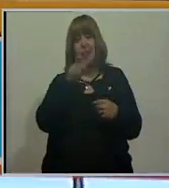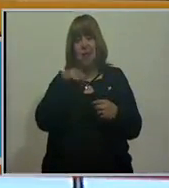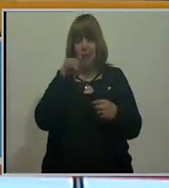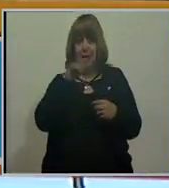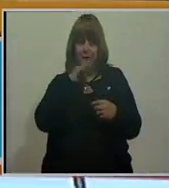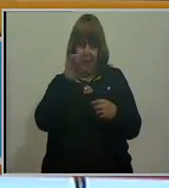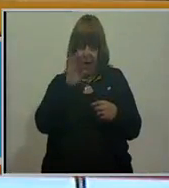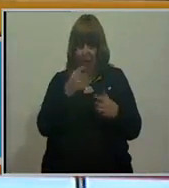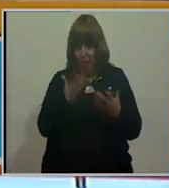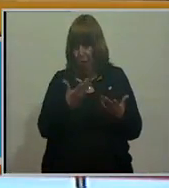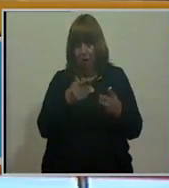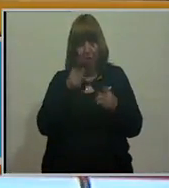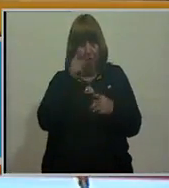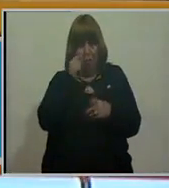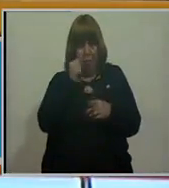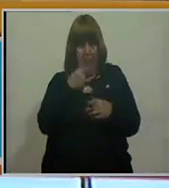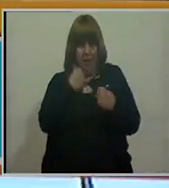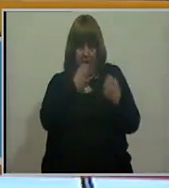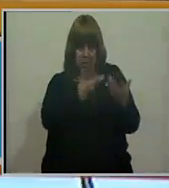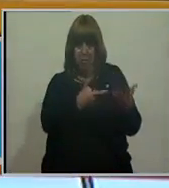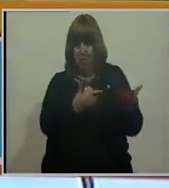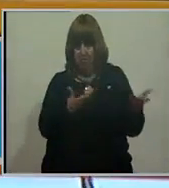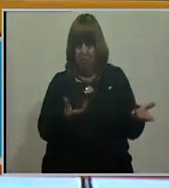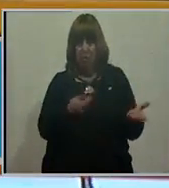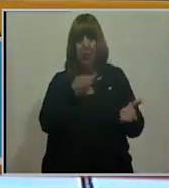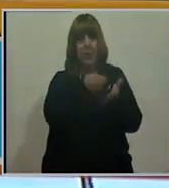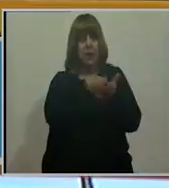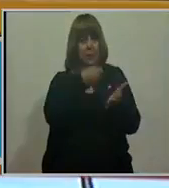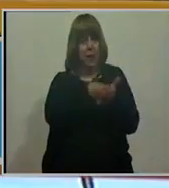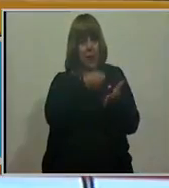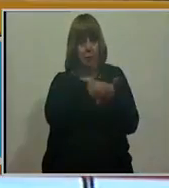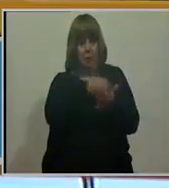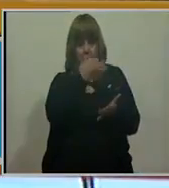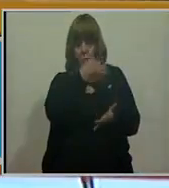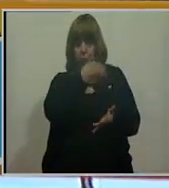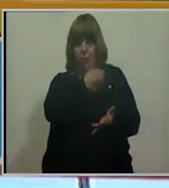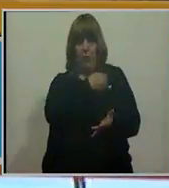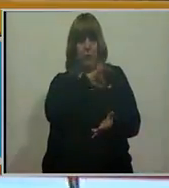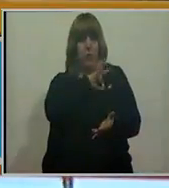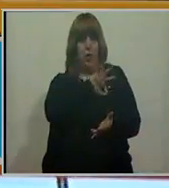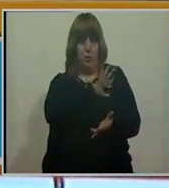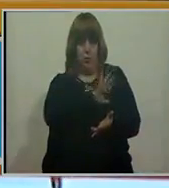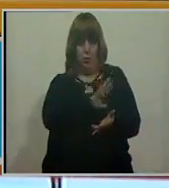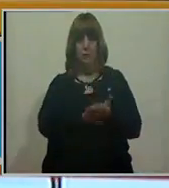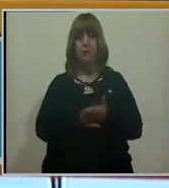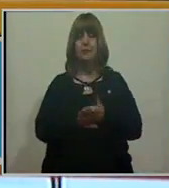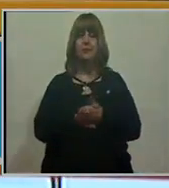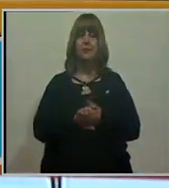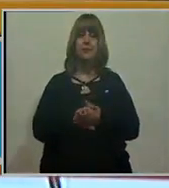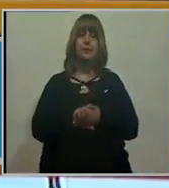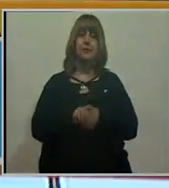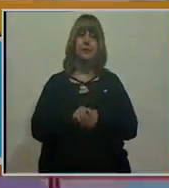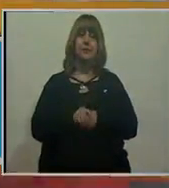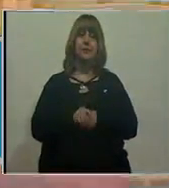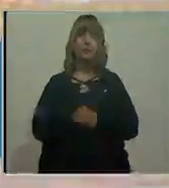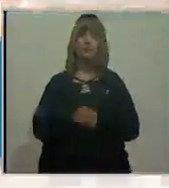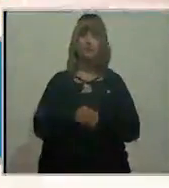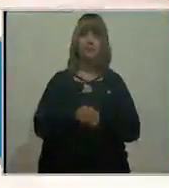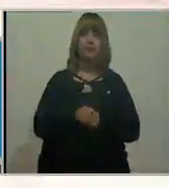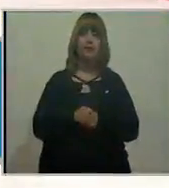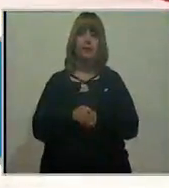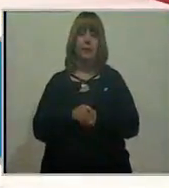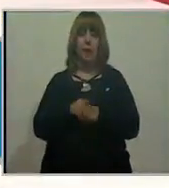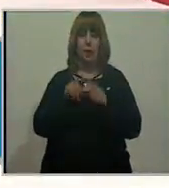En un formato Sofovich, ¿por qué? Porque Telefe le pagaba una fortuna. Tema a discutir si se quiere, ¿eh? Muy bien, gracias,